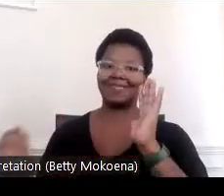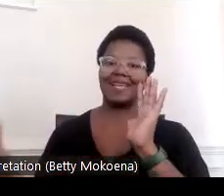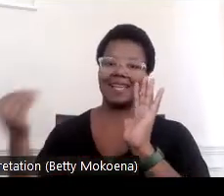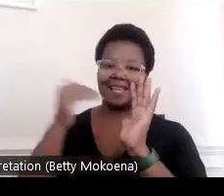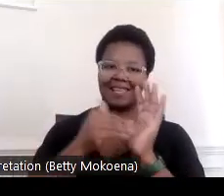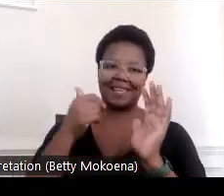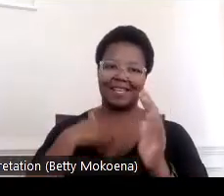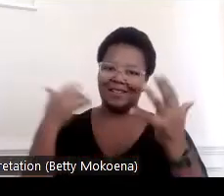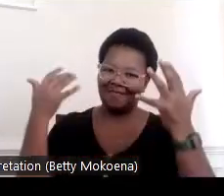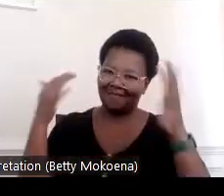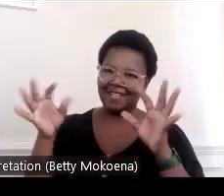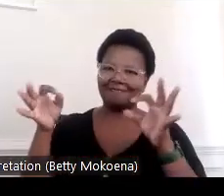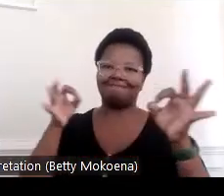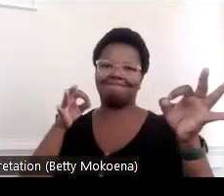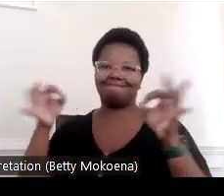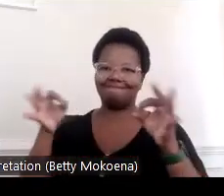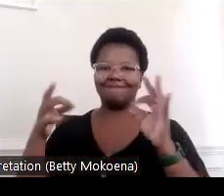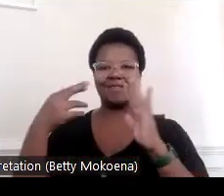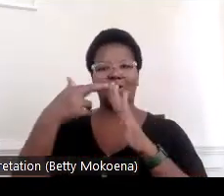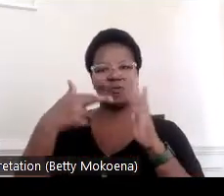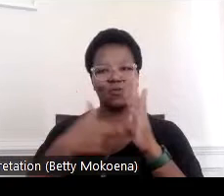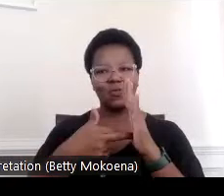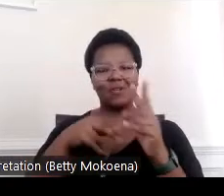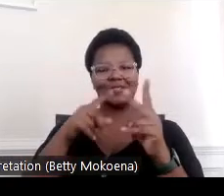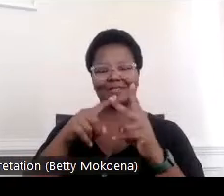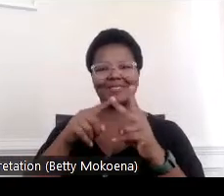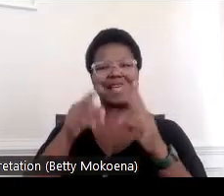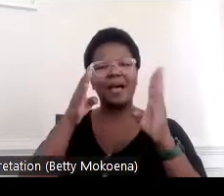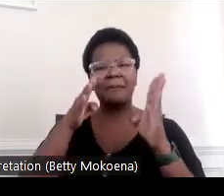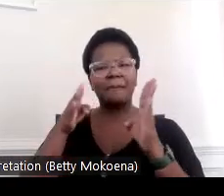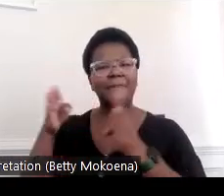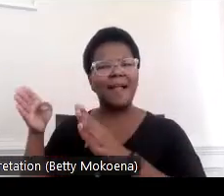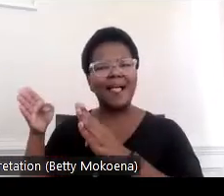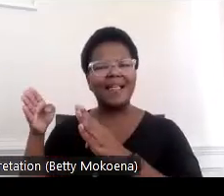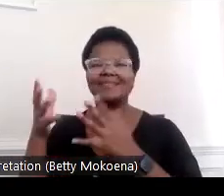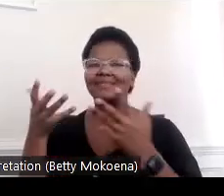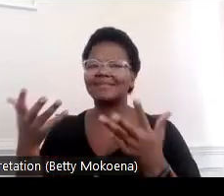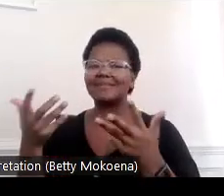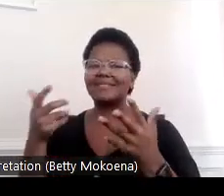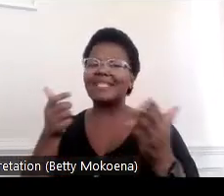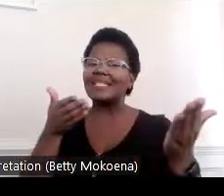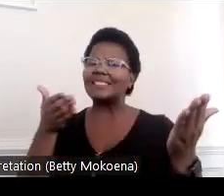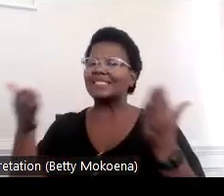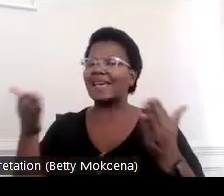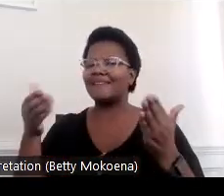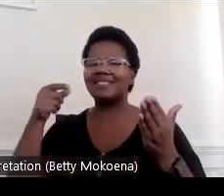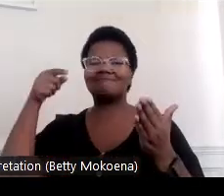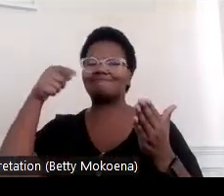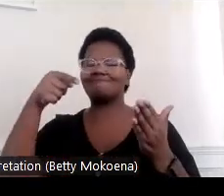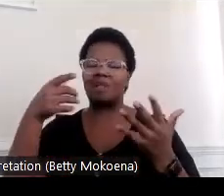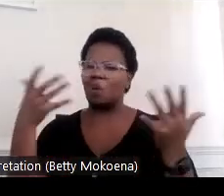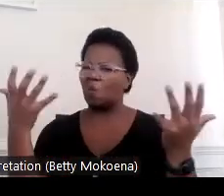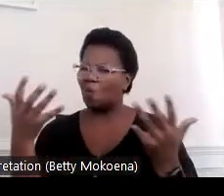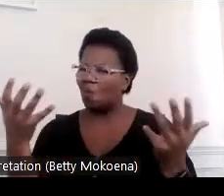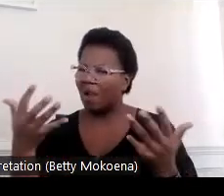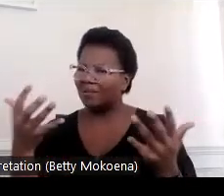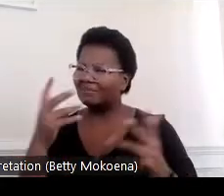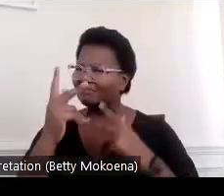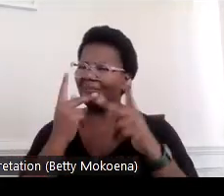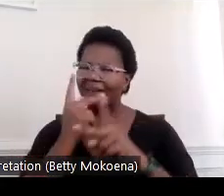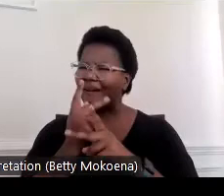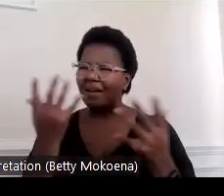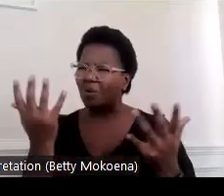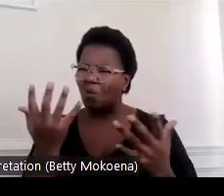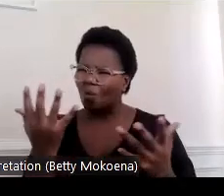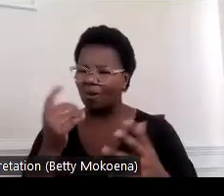y ya hemos hablado muchísimo sobre las reglas y lo que es planificación ahora qué tipo